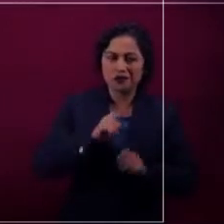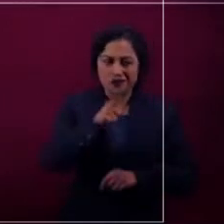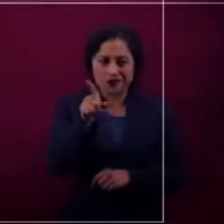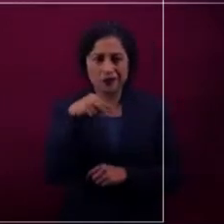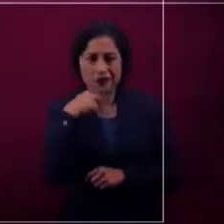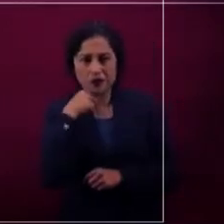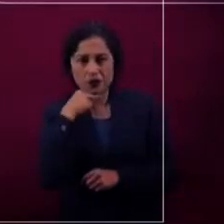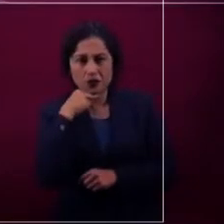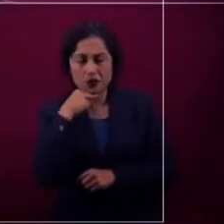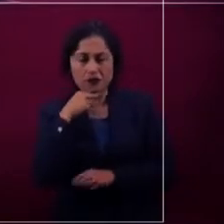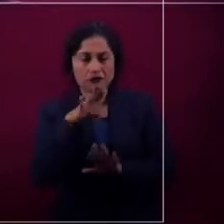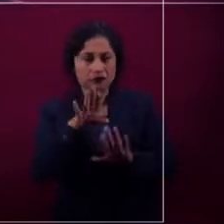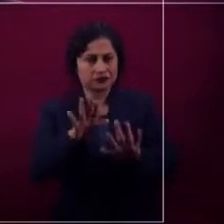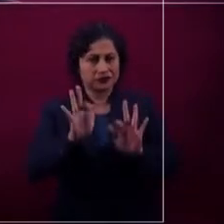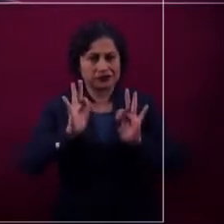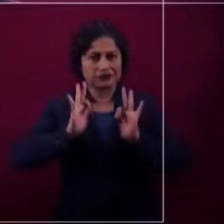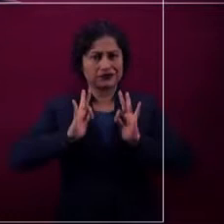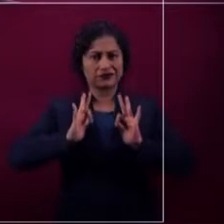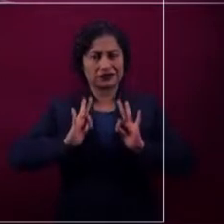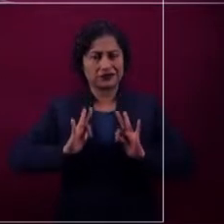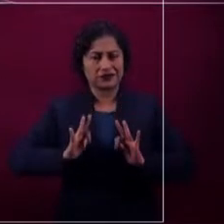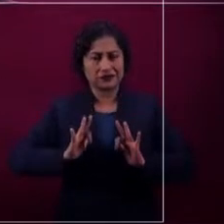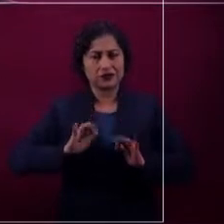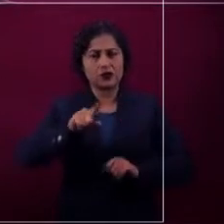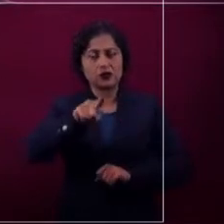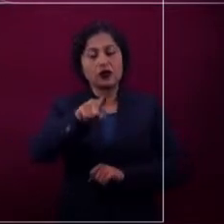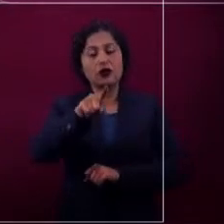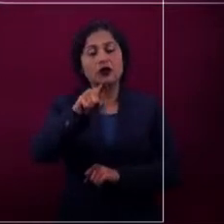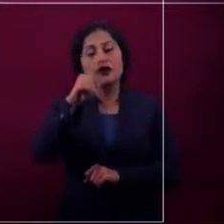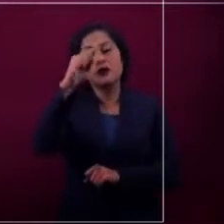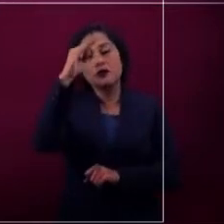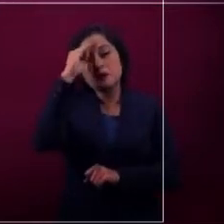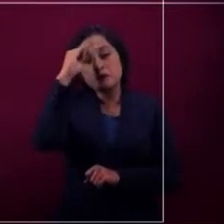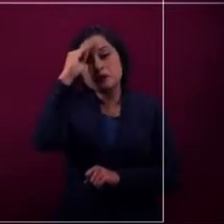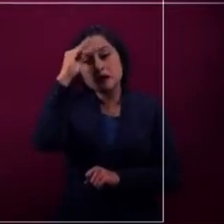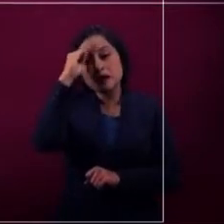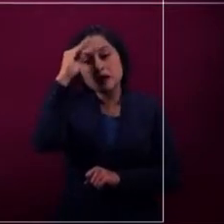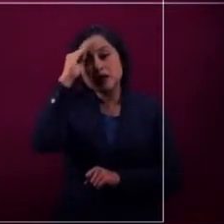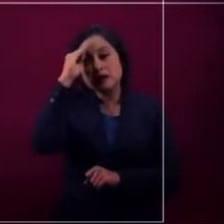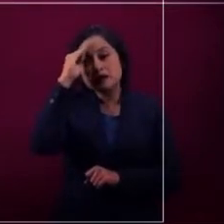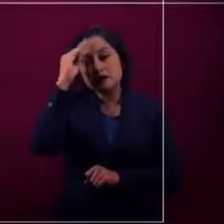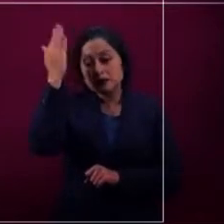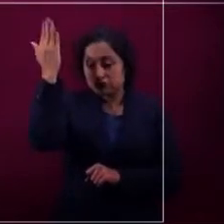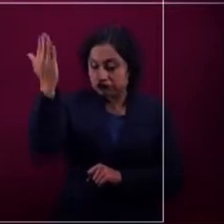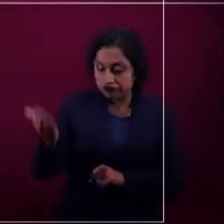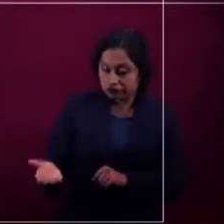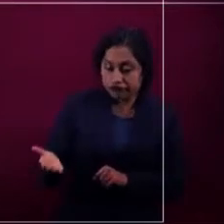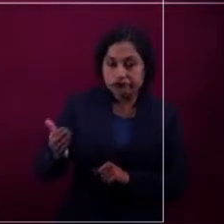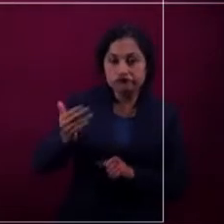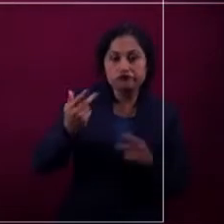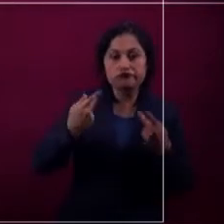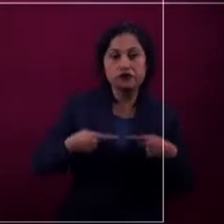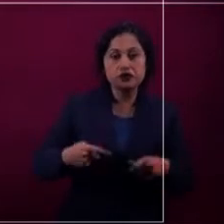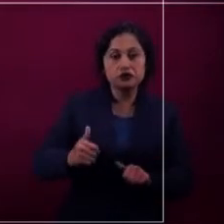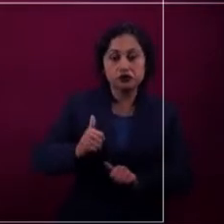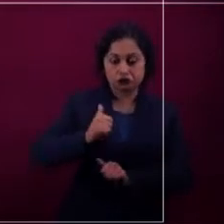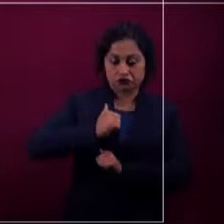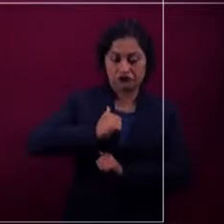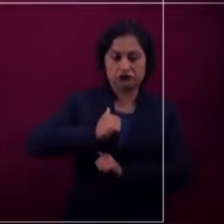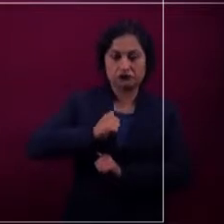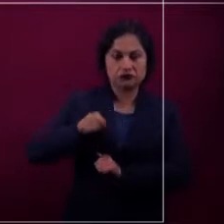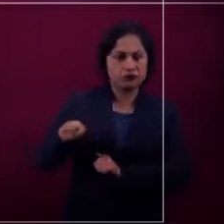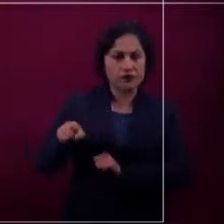no olviden que el soldado es pueblo uniformado